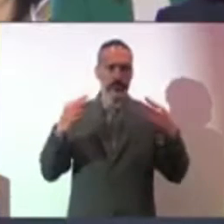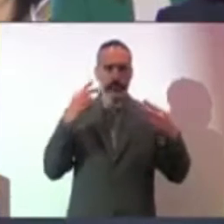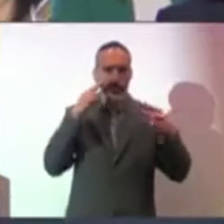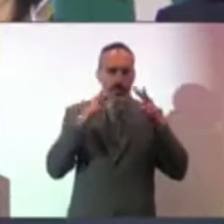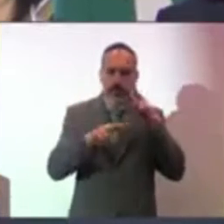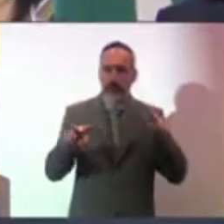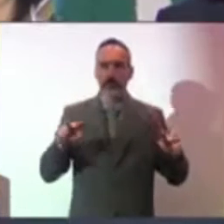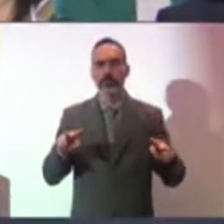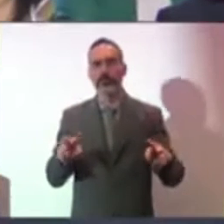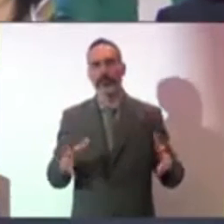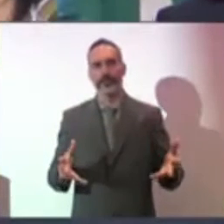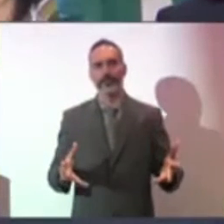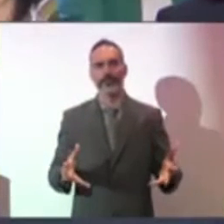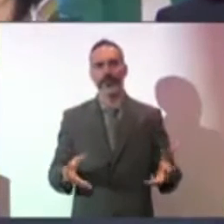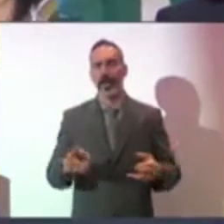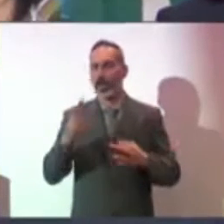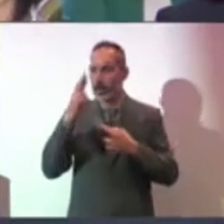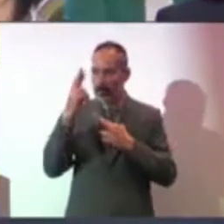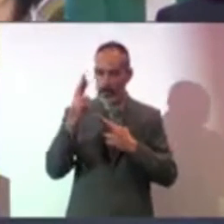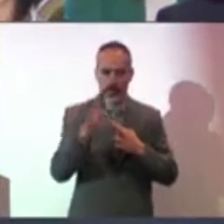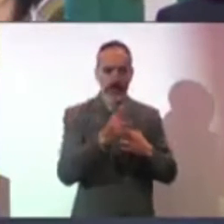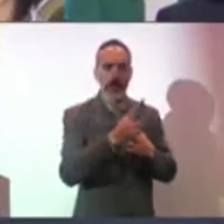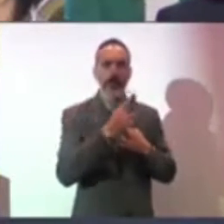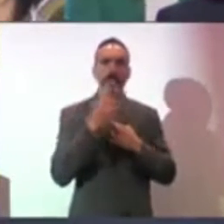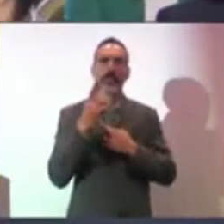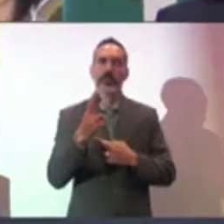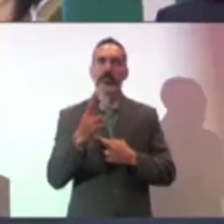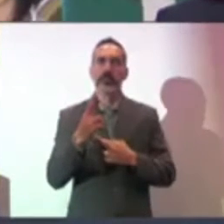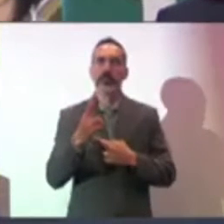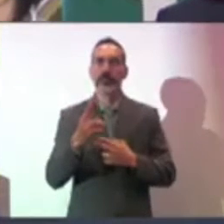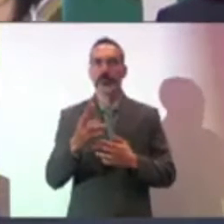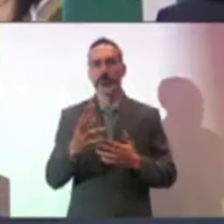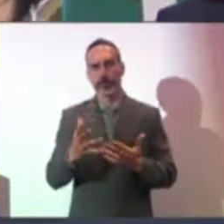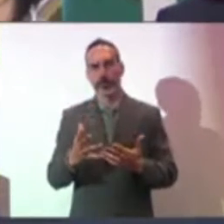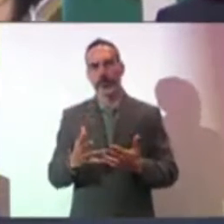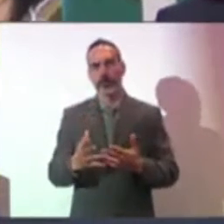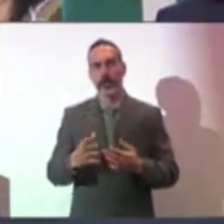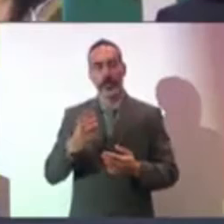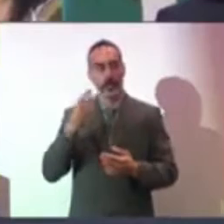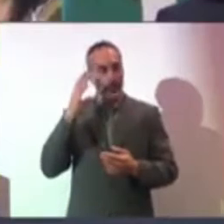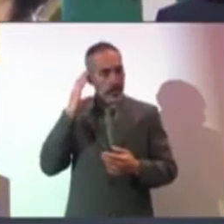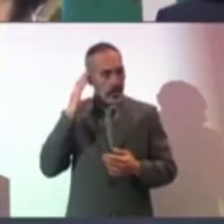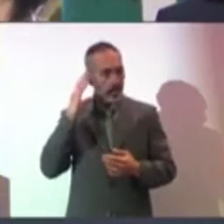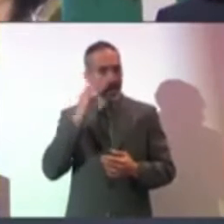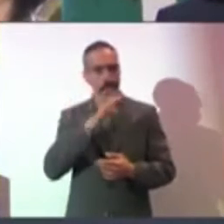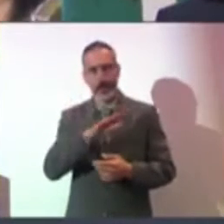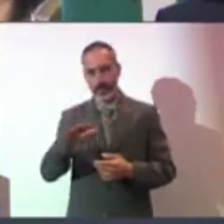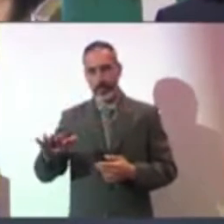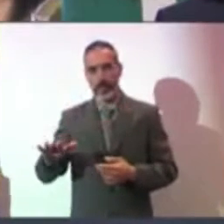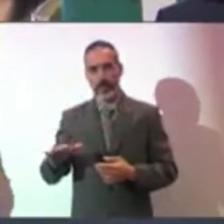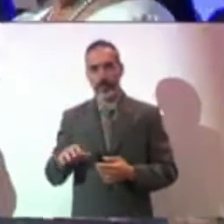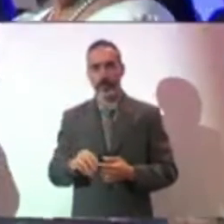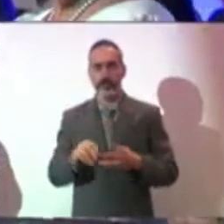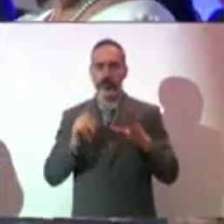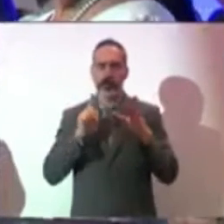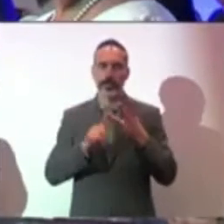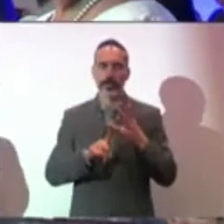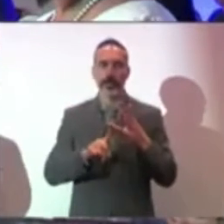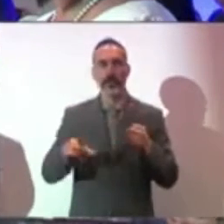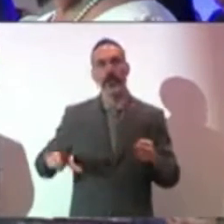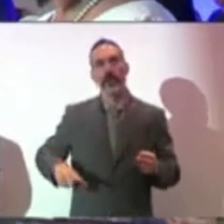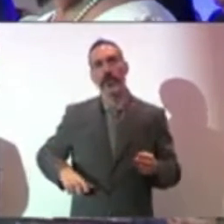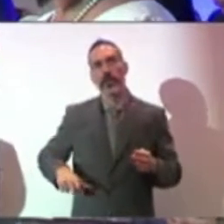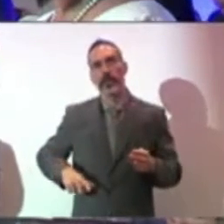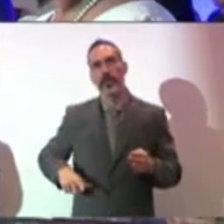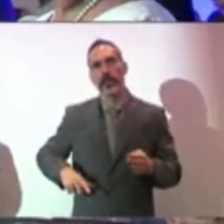del diálogo respetuoso y la suma de voluntades. Y por último, ser un gobierno